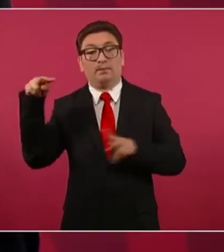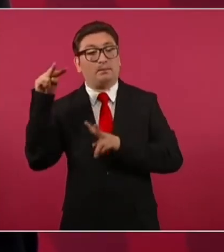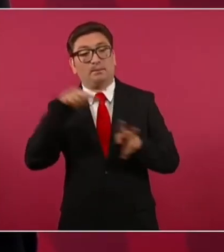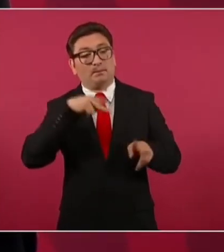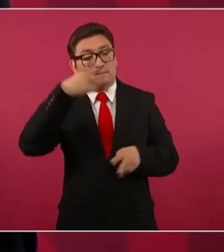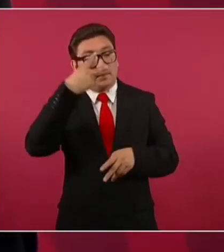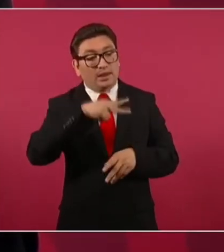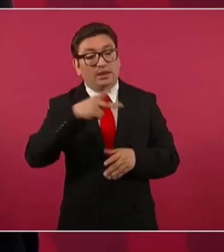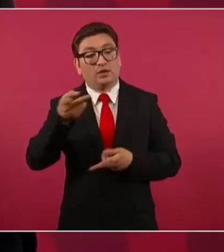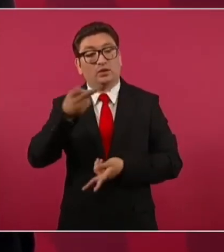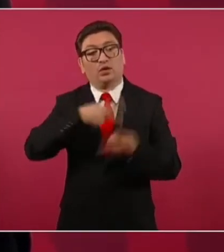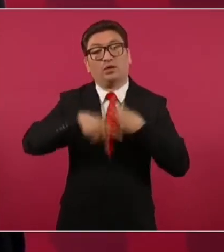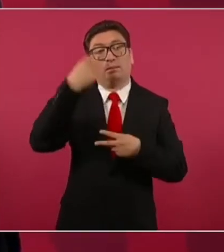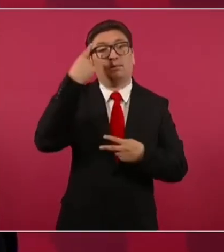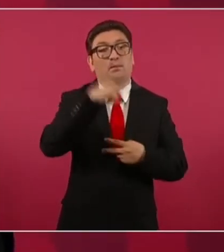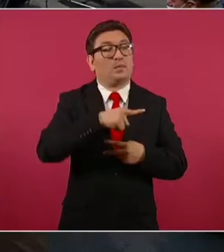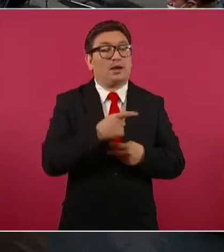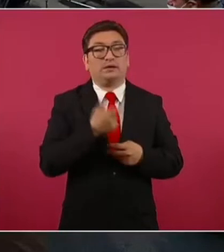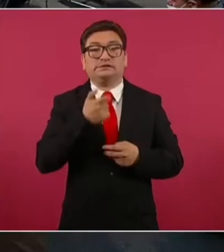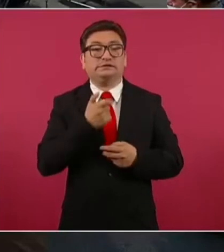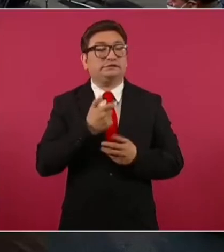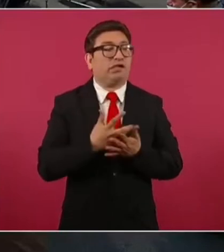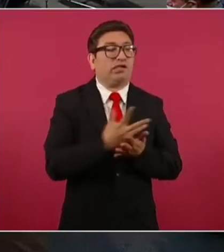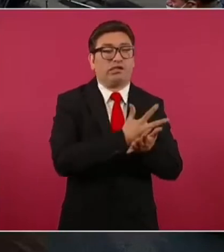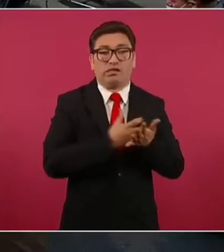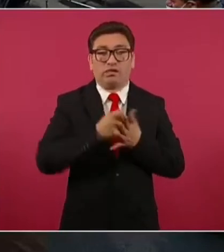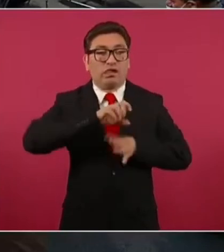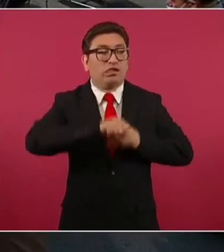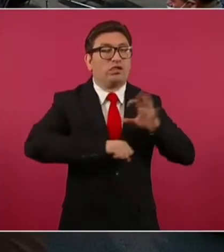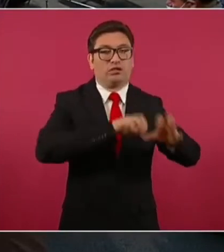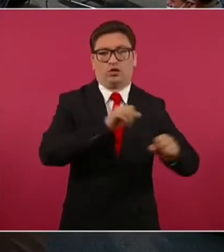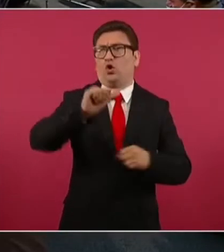conquista, hasta en los países con más